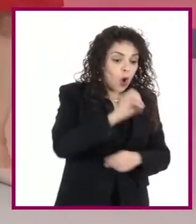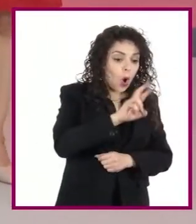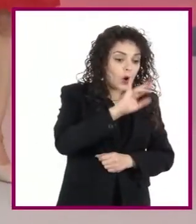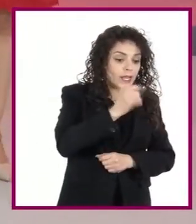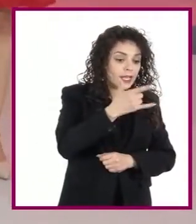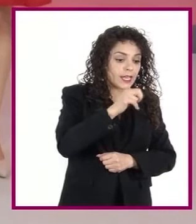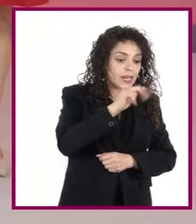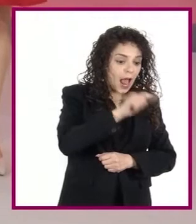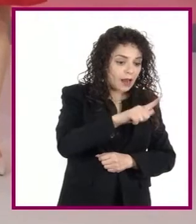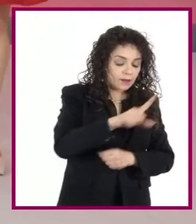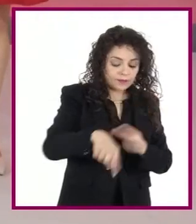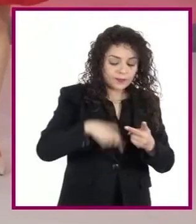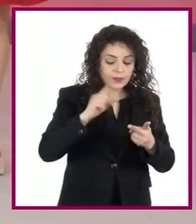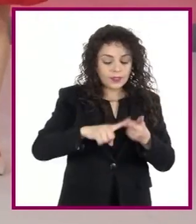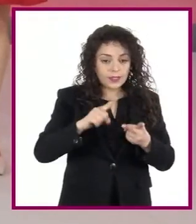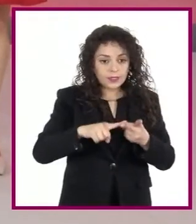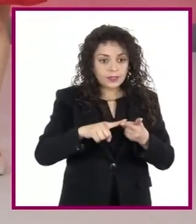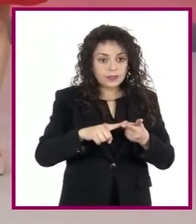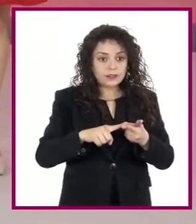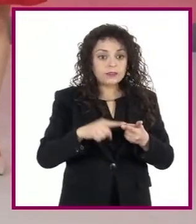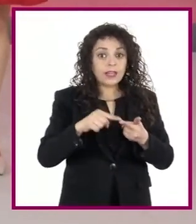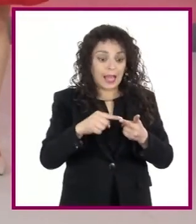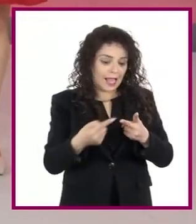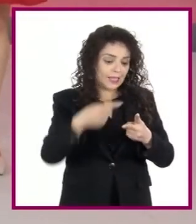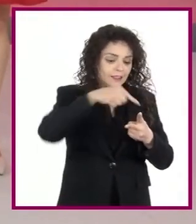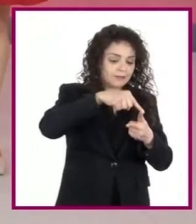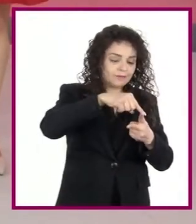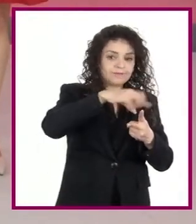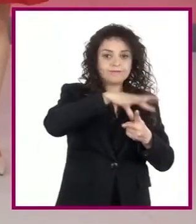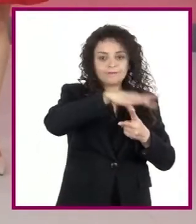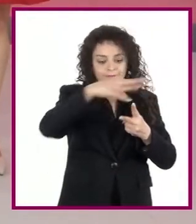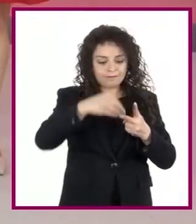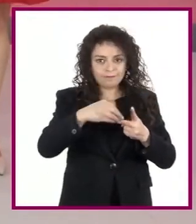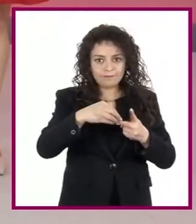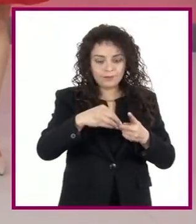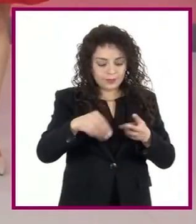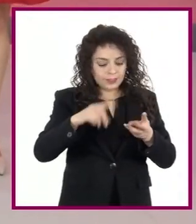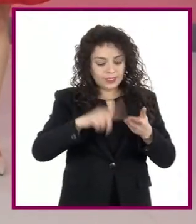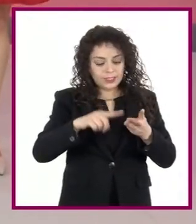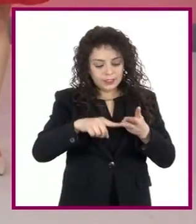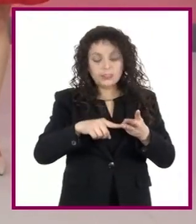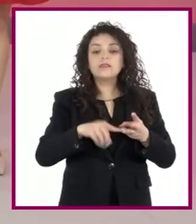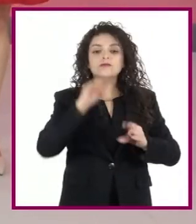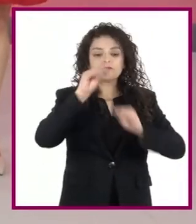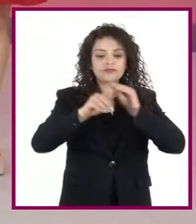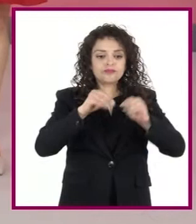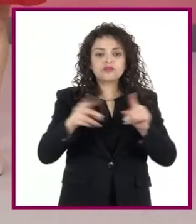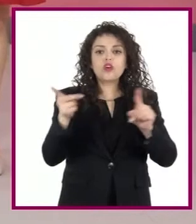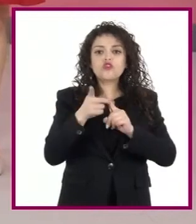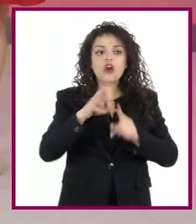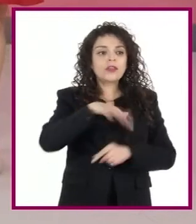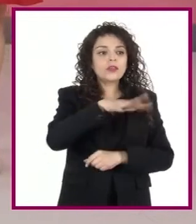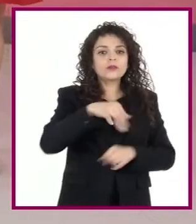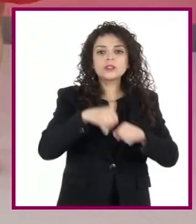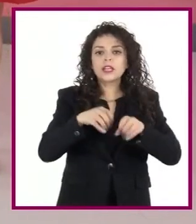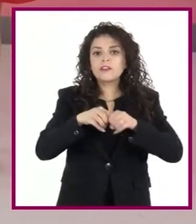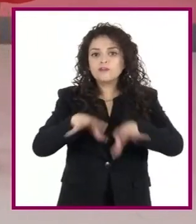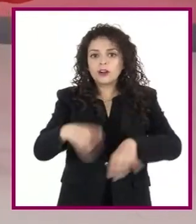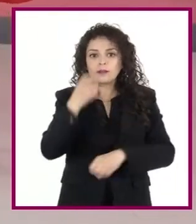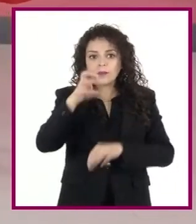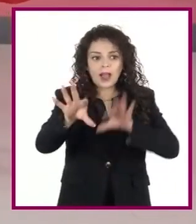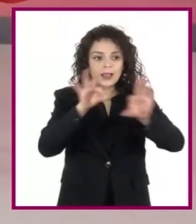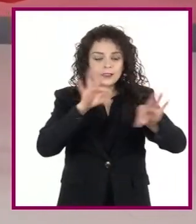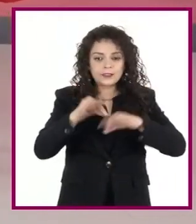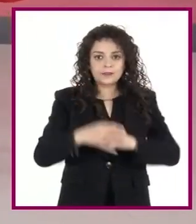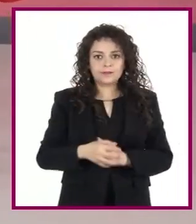secundaria se vale de fuentes primarias y la terciaria nos aporta datos bibliográficos de dónde buscar. ¿Es así?